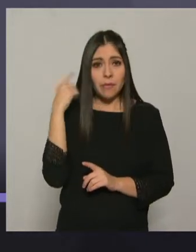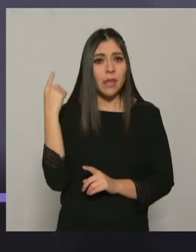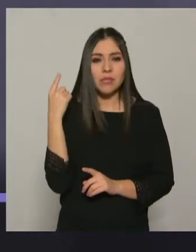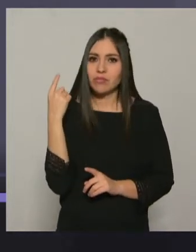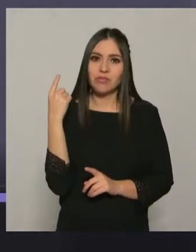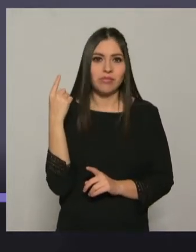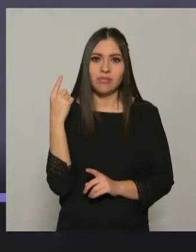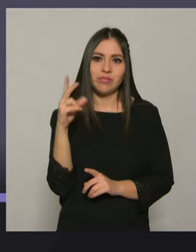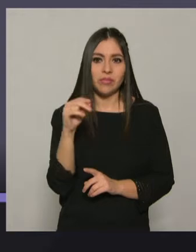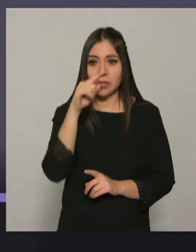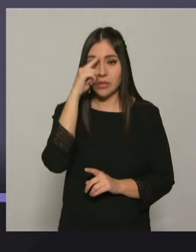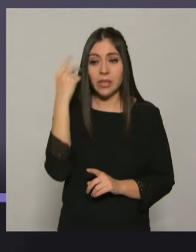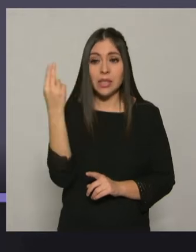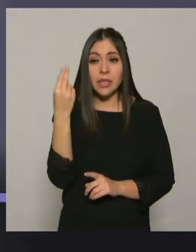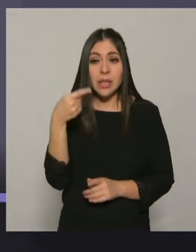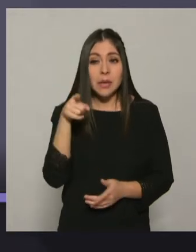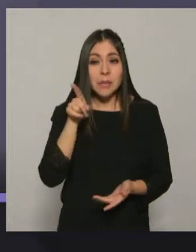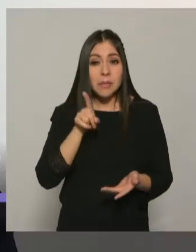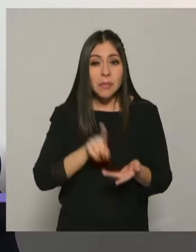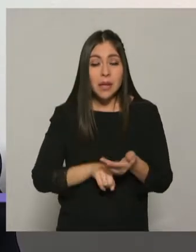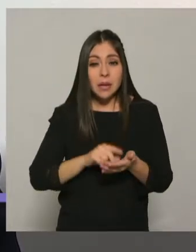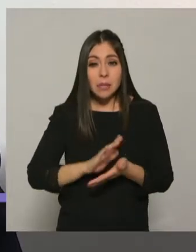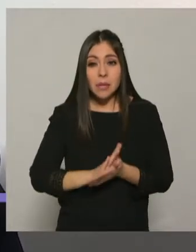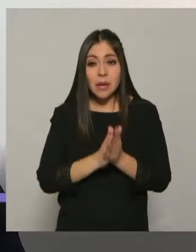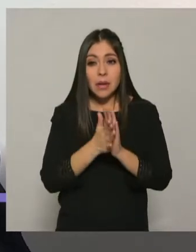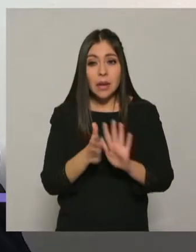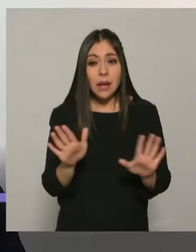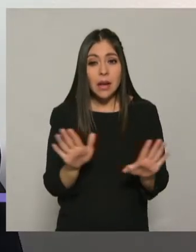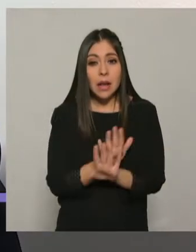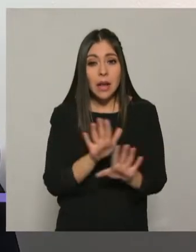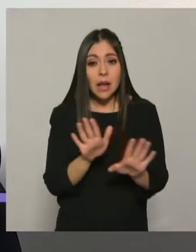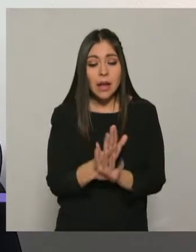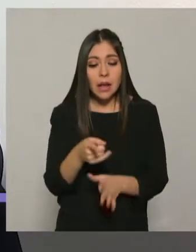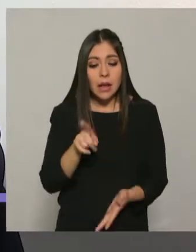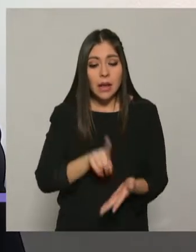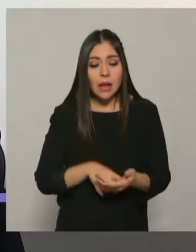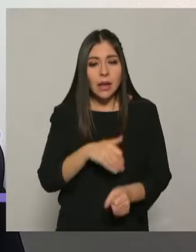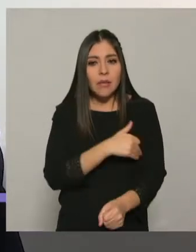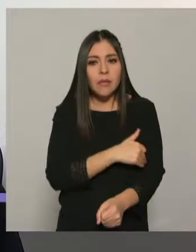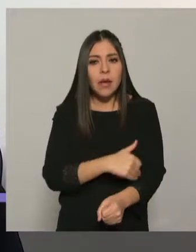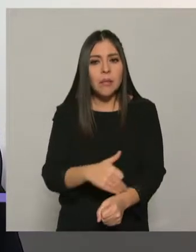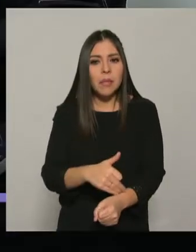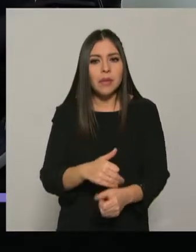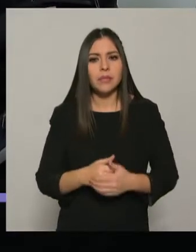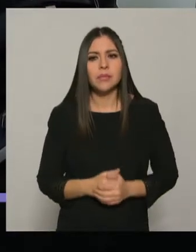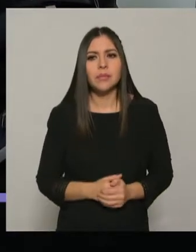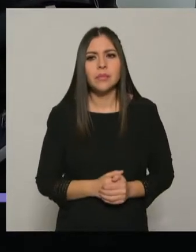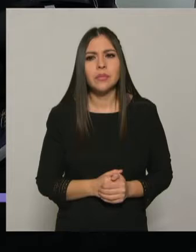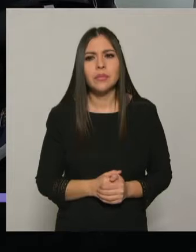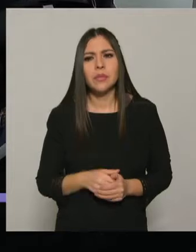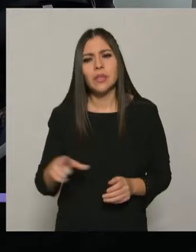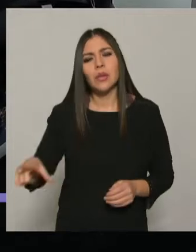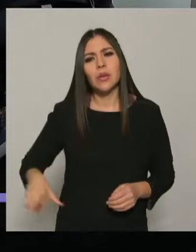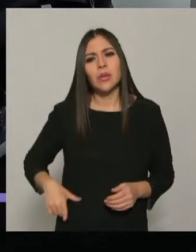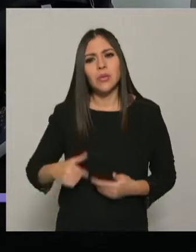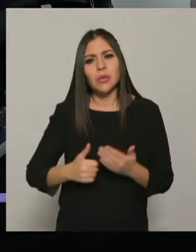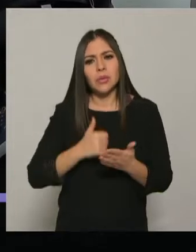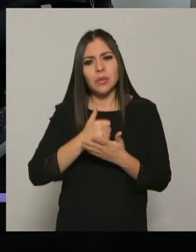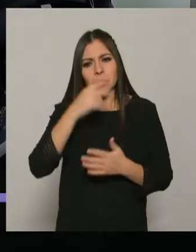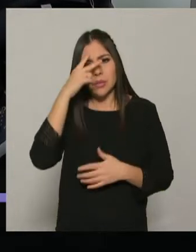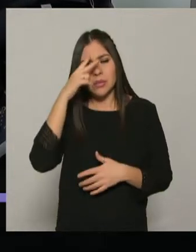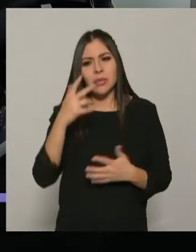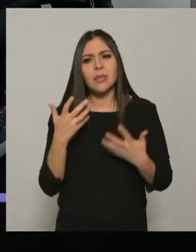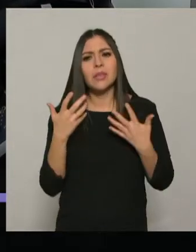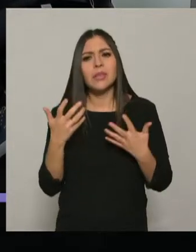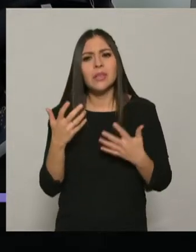es al interior de una familia, es el primer gran filtro. Brevemente, Entonces, Jaime, ¿qué busca exactamente el gobierno de la Ciudad de México con esta